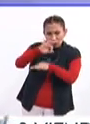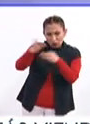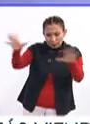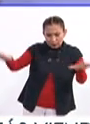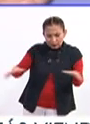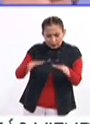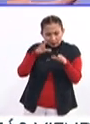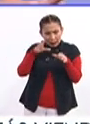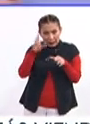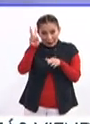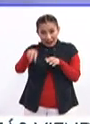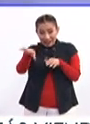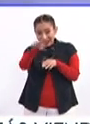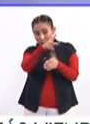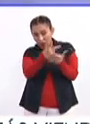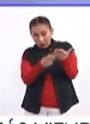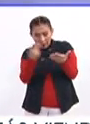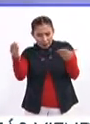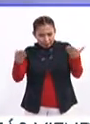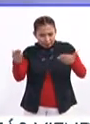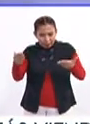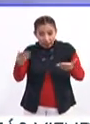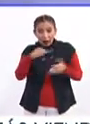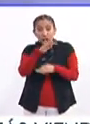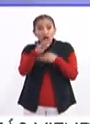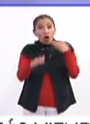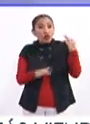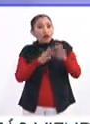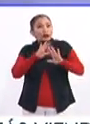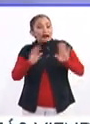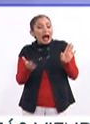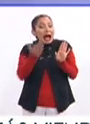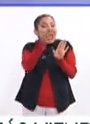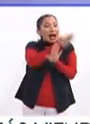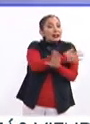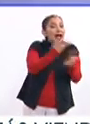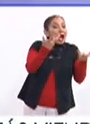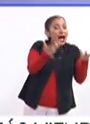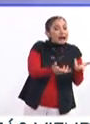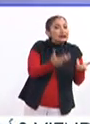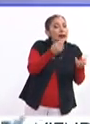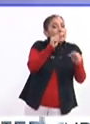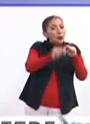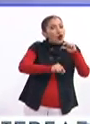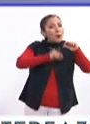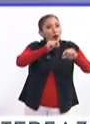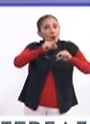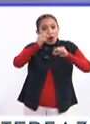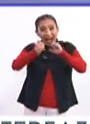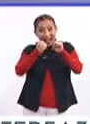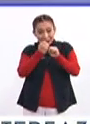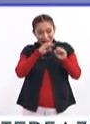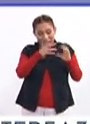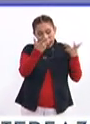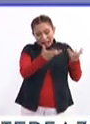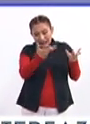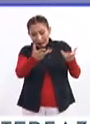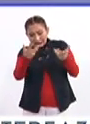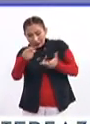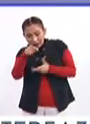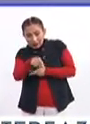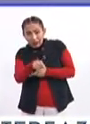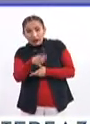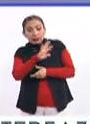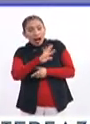etcétera, y de la realidad de los programas, que todo lo que ya se venía haciendo y construyendo en los últimos años